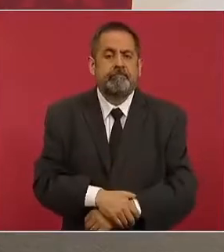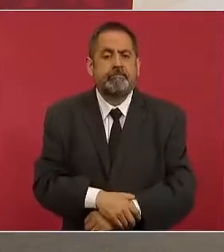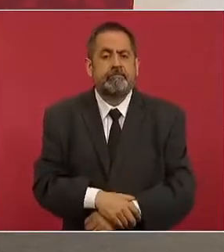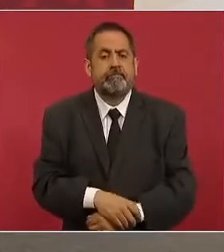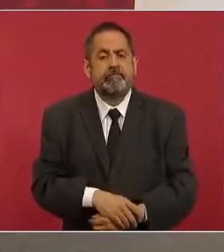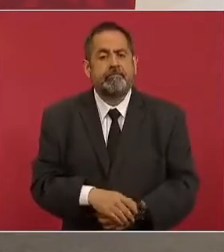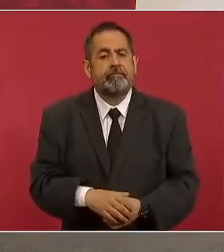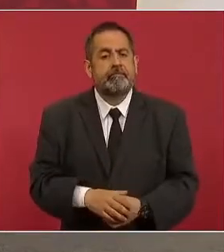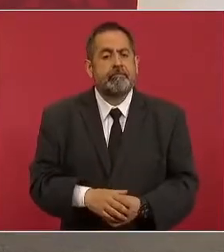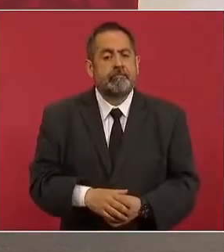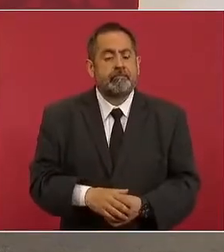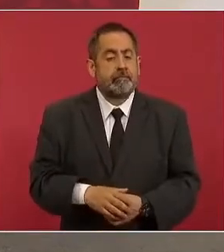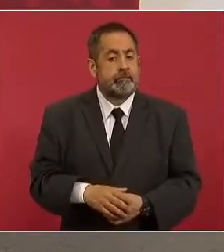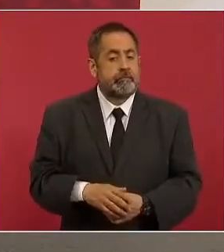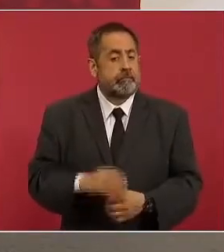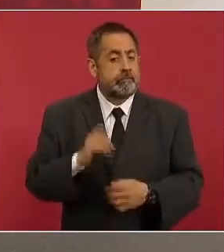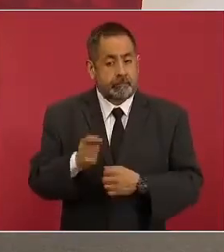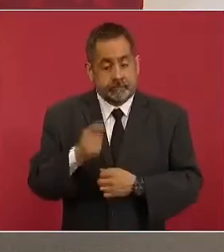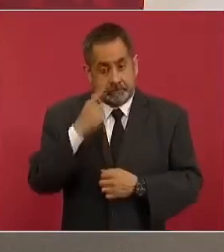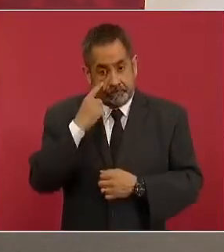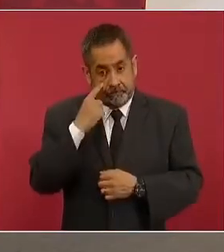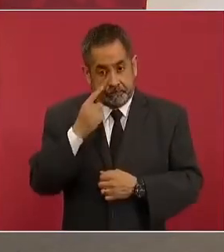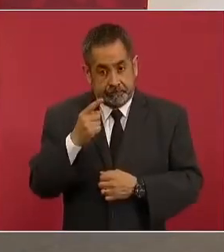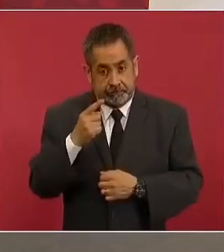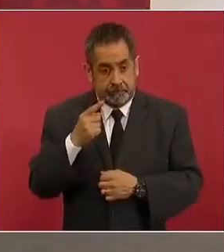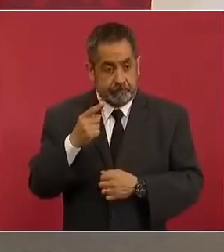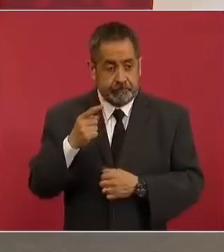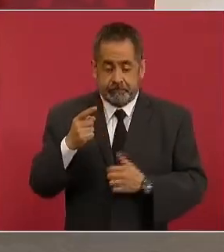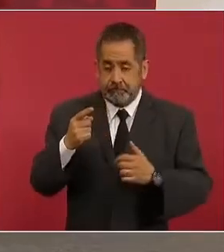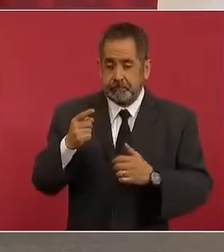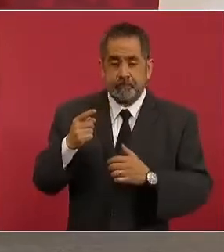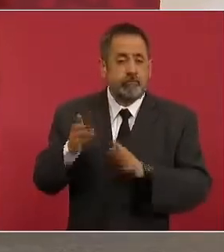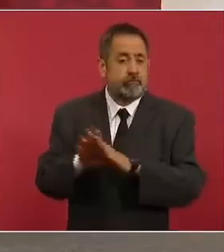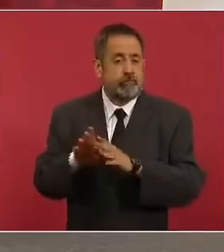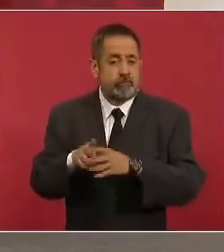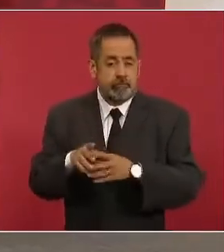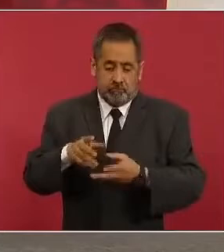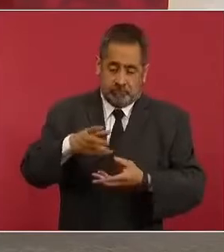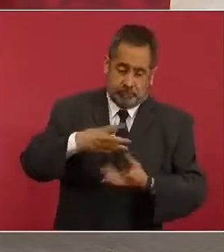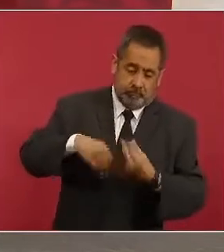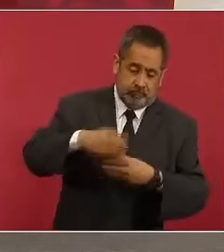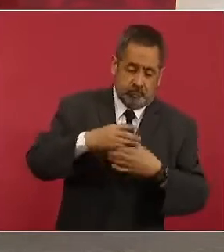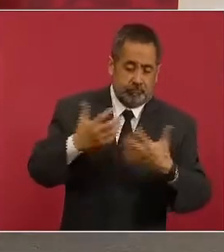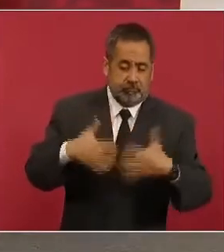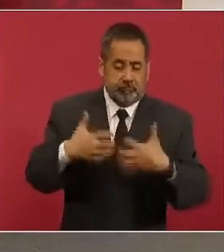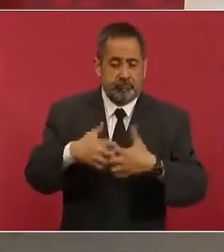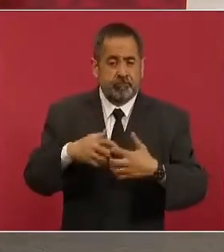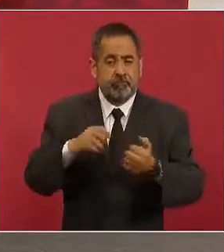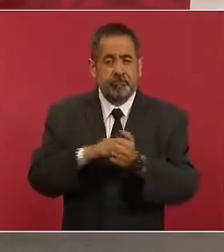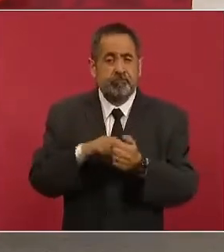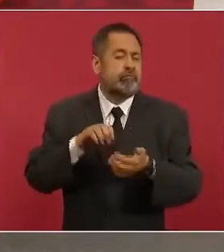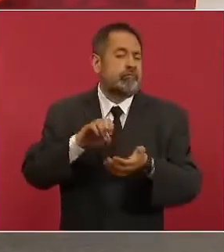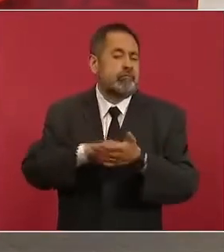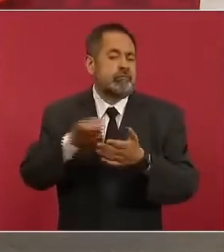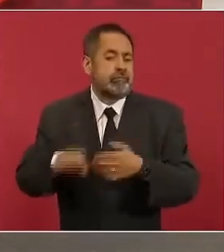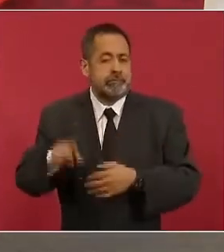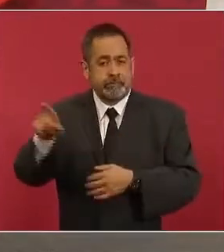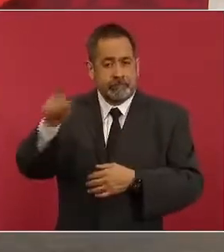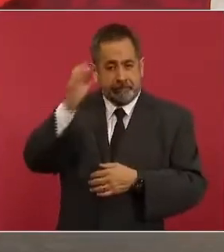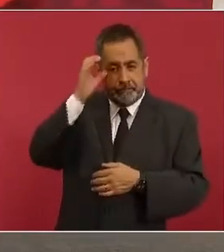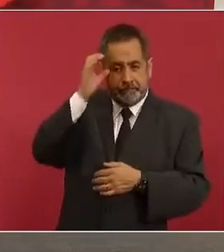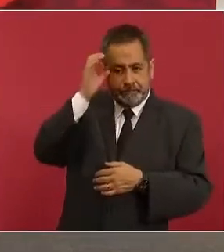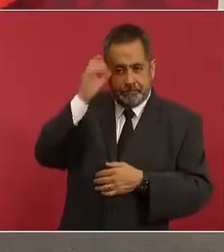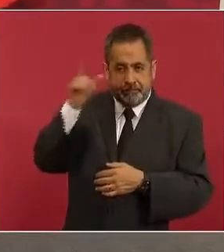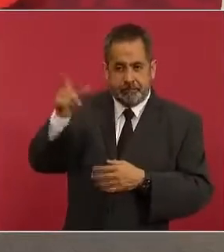en comparación con lo que se produce de energía con carbón en China o